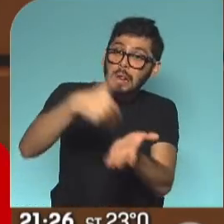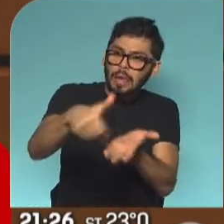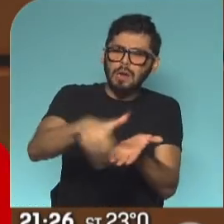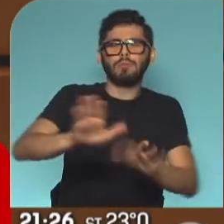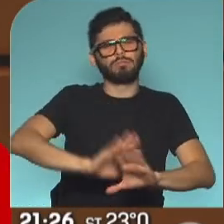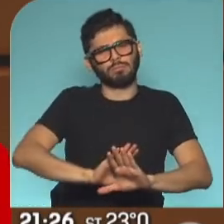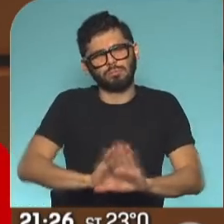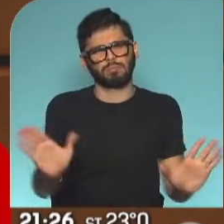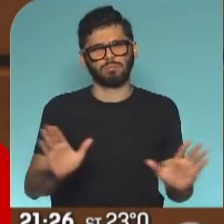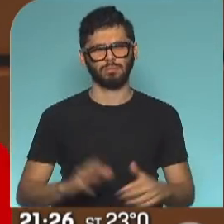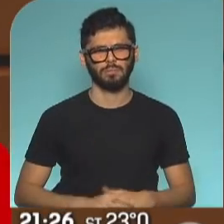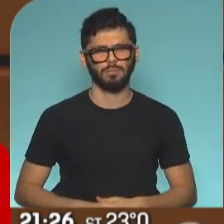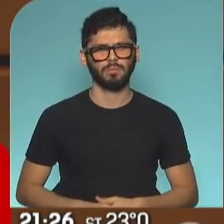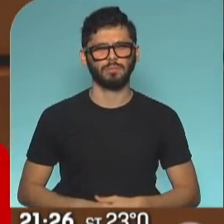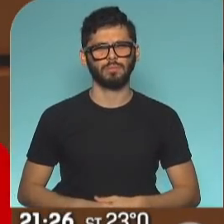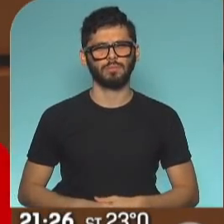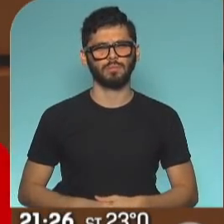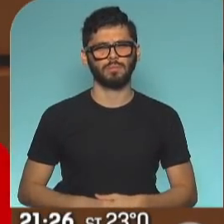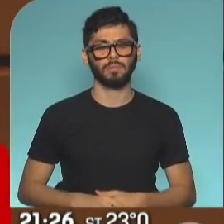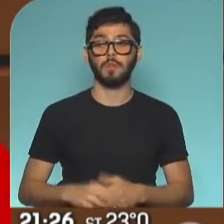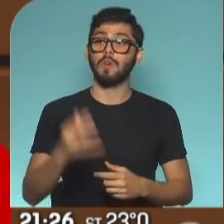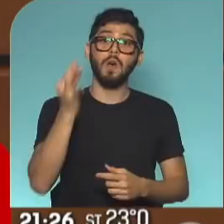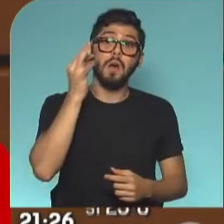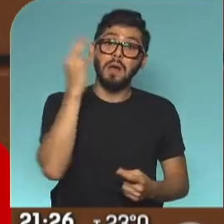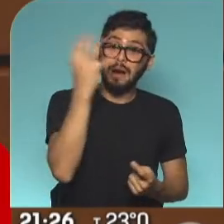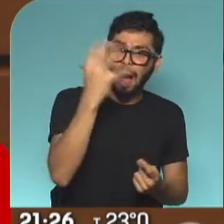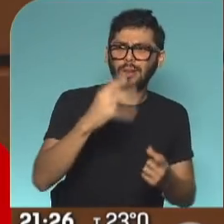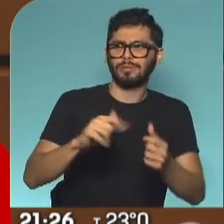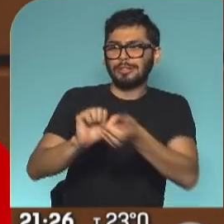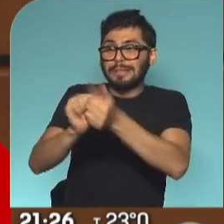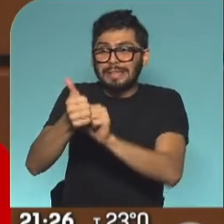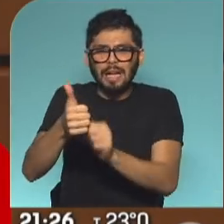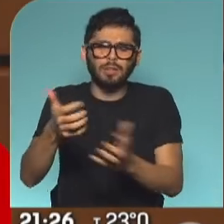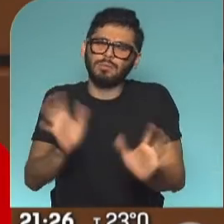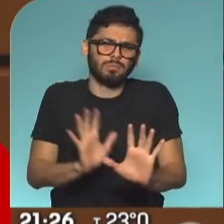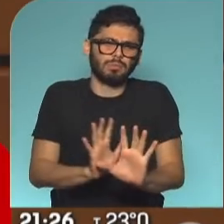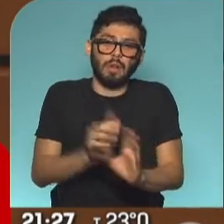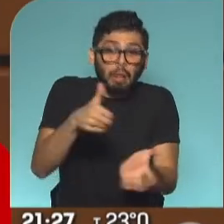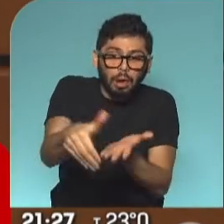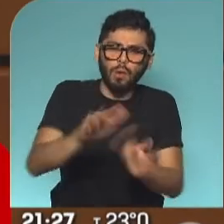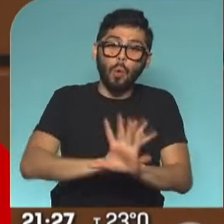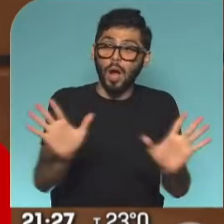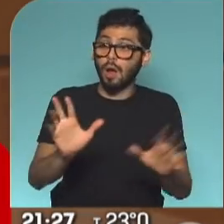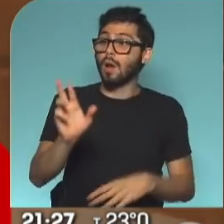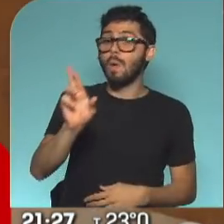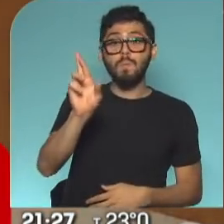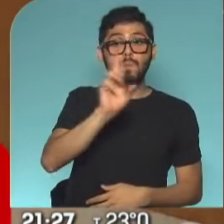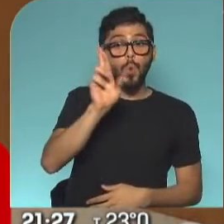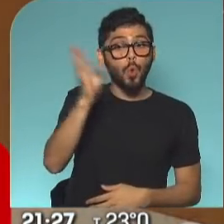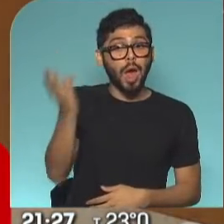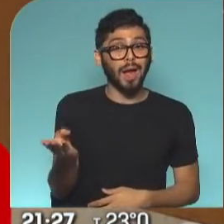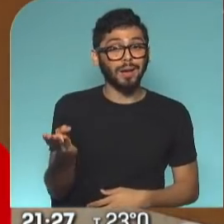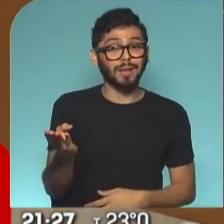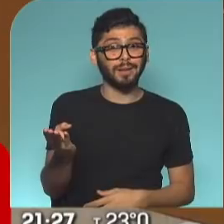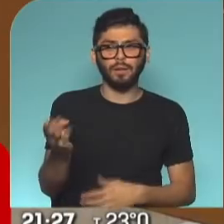discriminaciones en materia de raza, en materia de sexo, para que la mujer deje